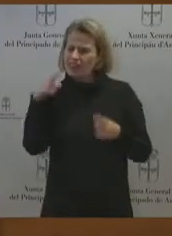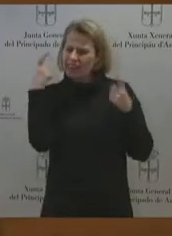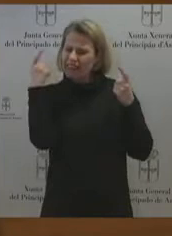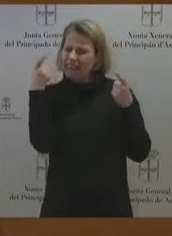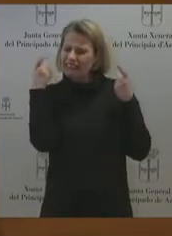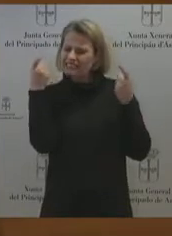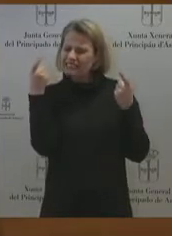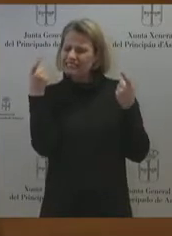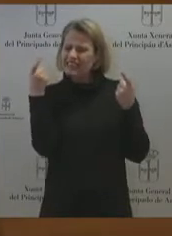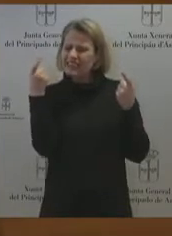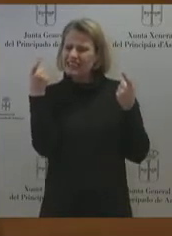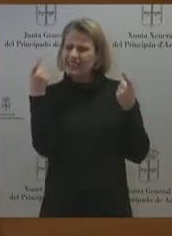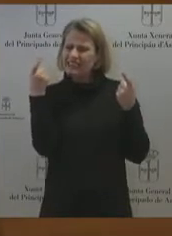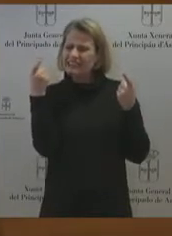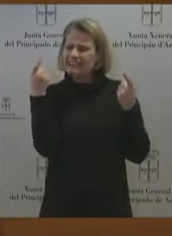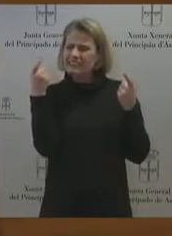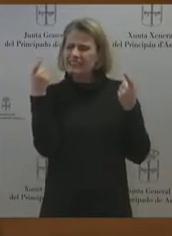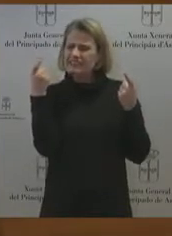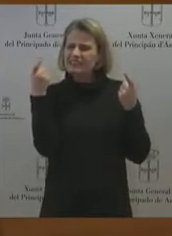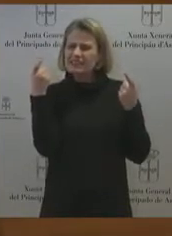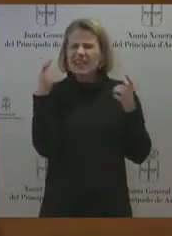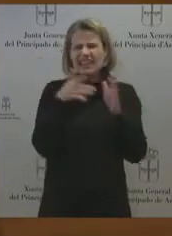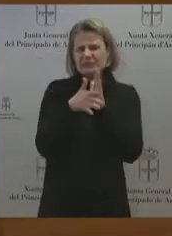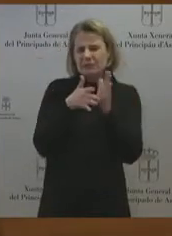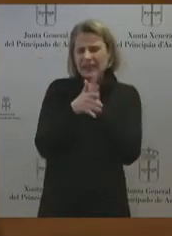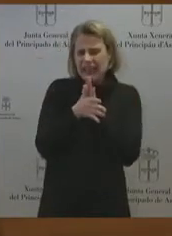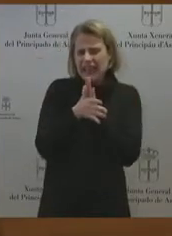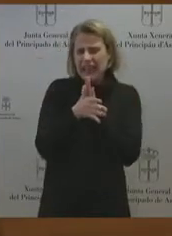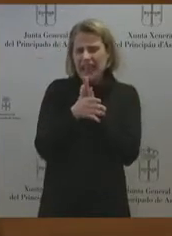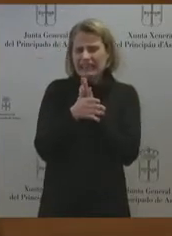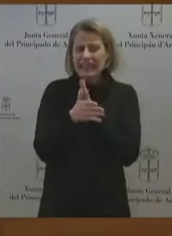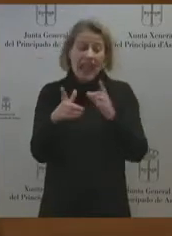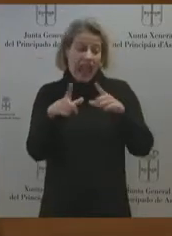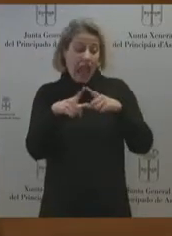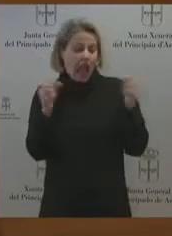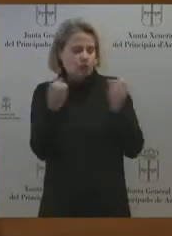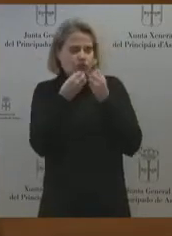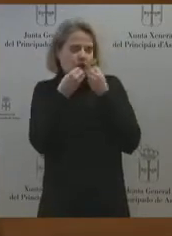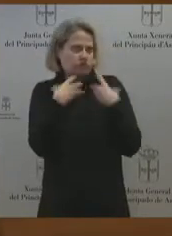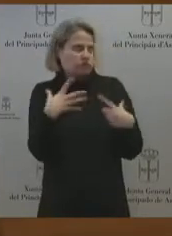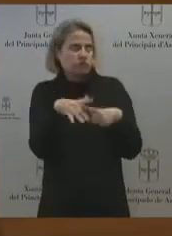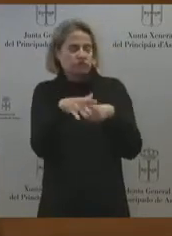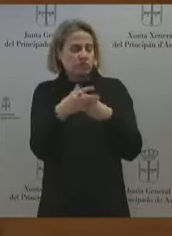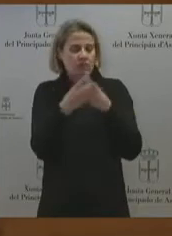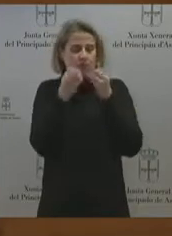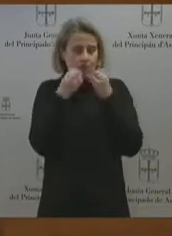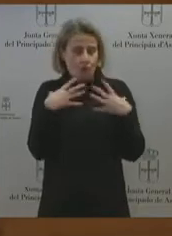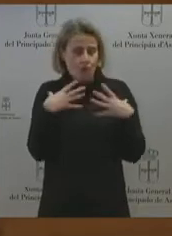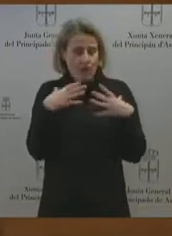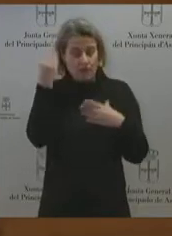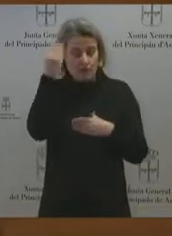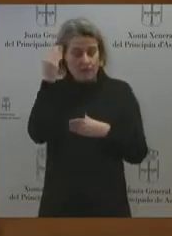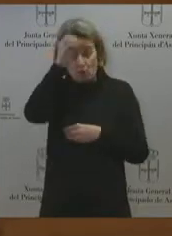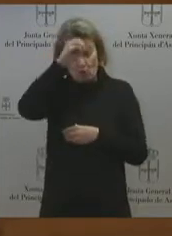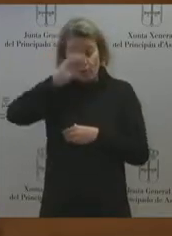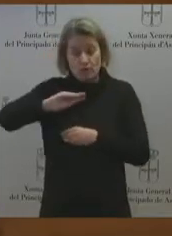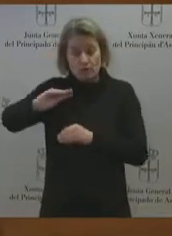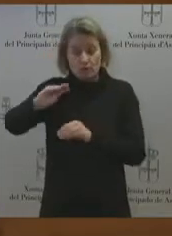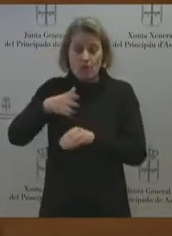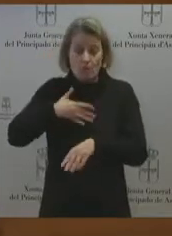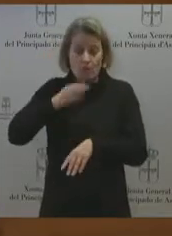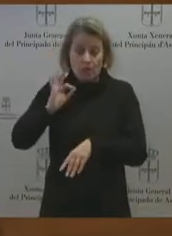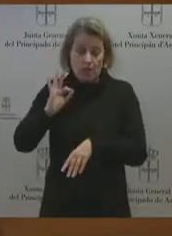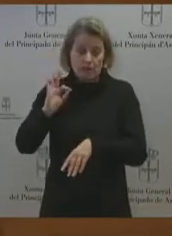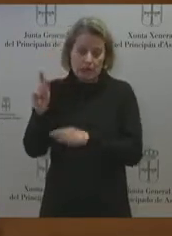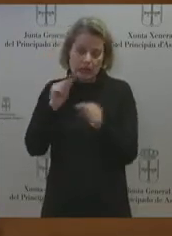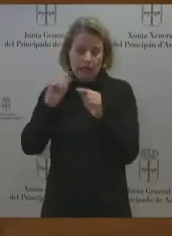explicar que como Asturias va tan bien, que eso es una apreciación suya, que si quiere en otro momento, si hubiese más tiempo, también le desmontaríamos desde Podemos